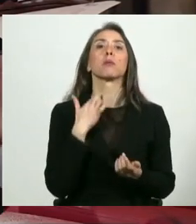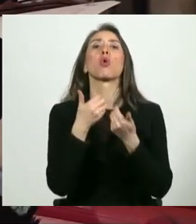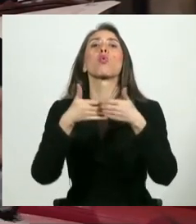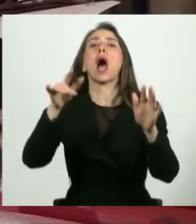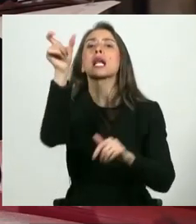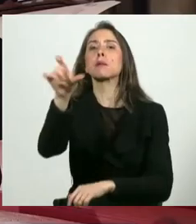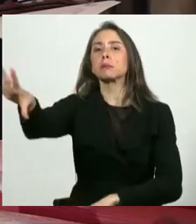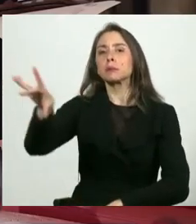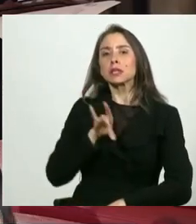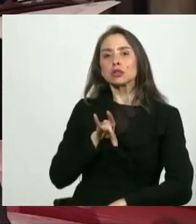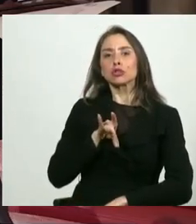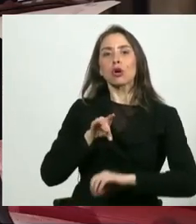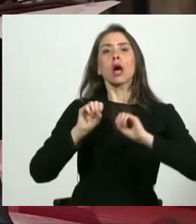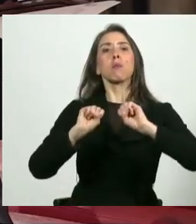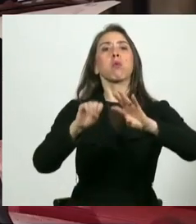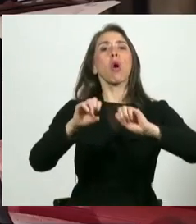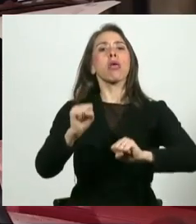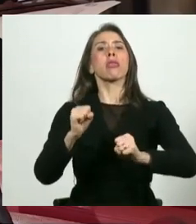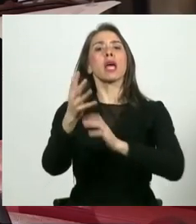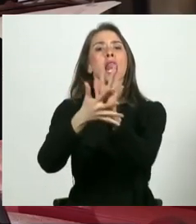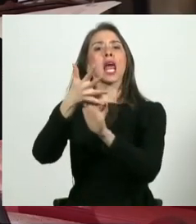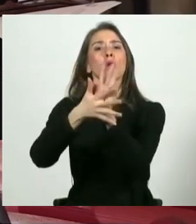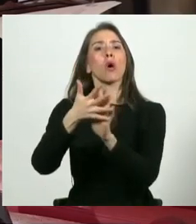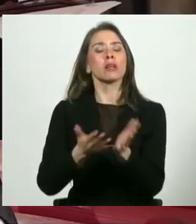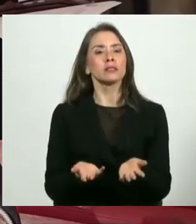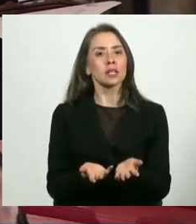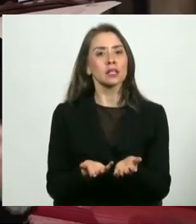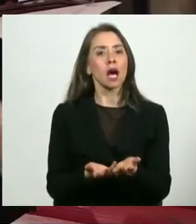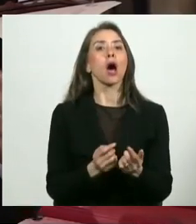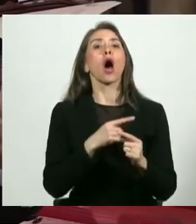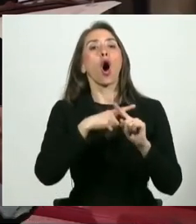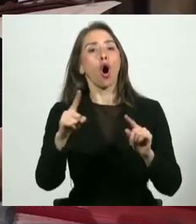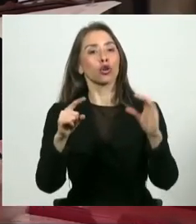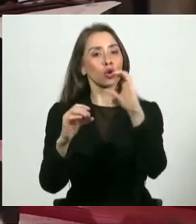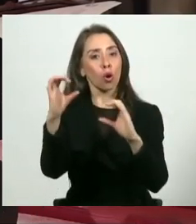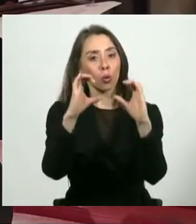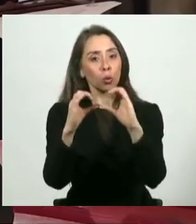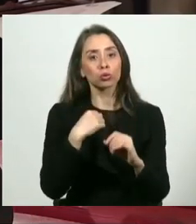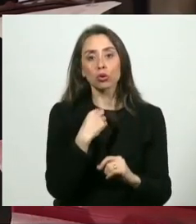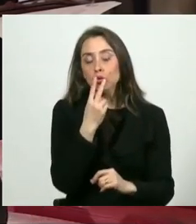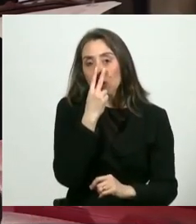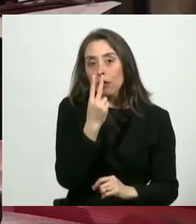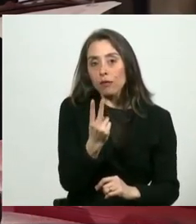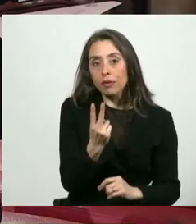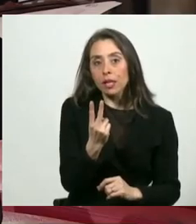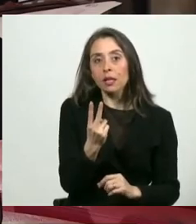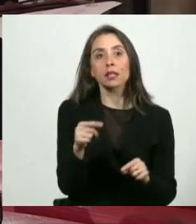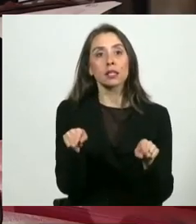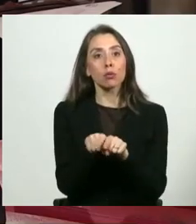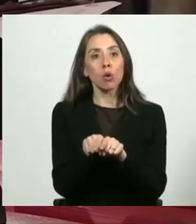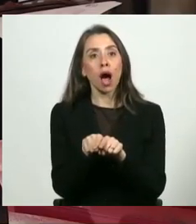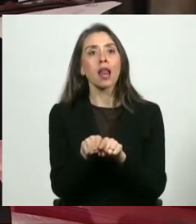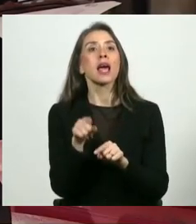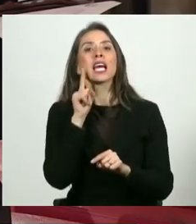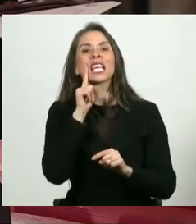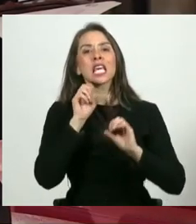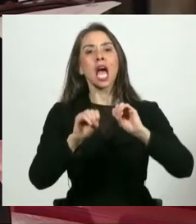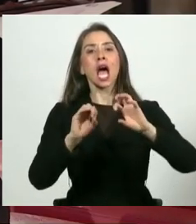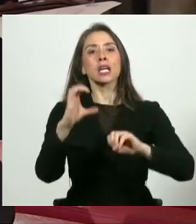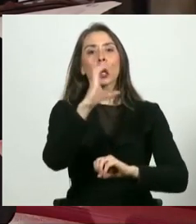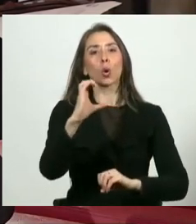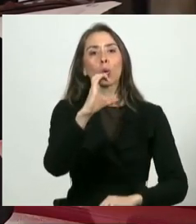cualquier persona puede hacer lengua de señas? Entonces, los otros cursos, yo pienso que pasa algo igual. ¿Quién hace los